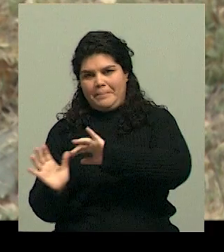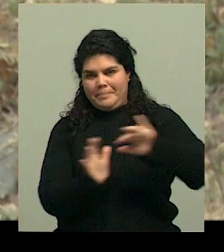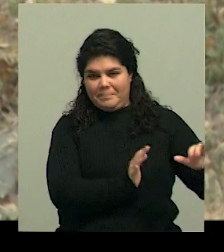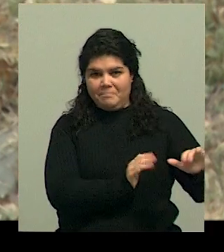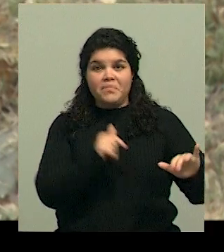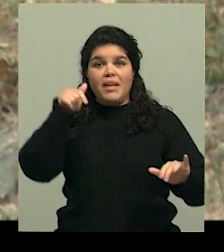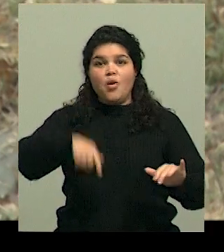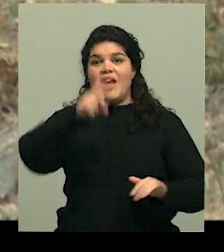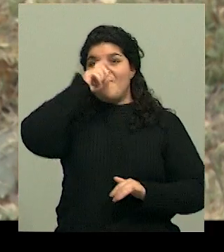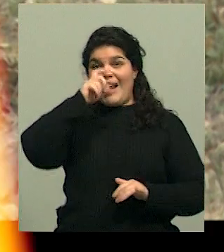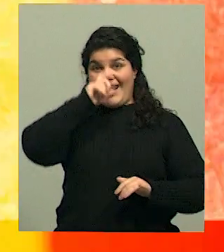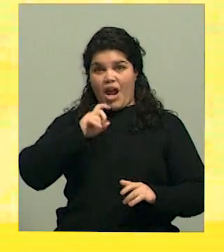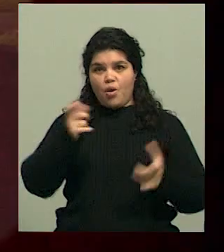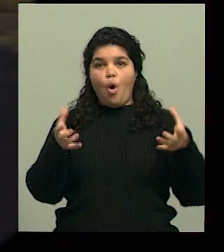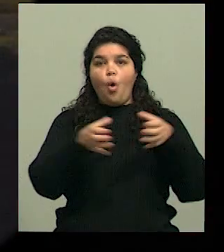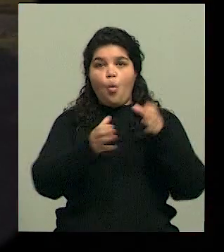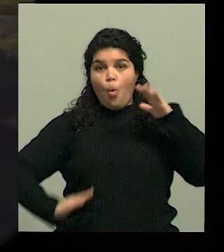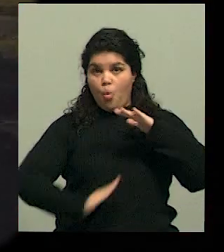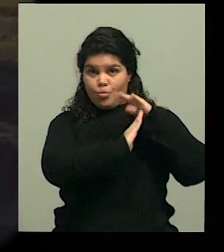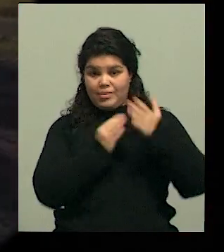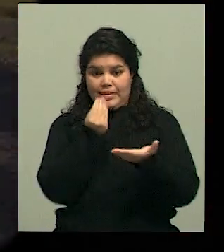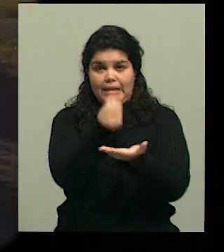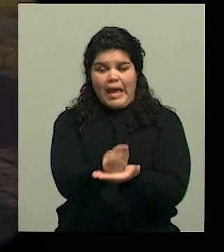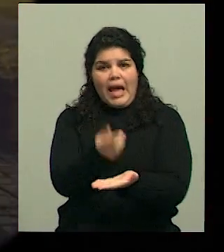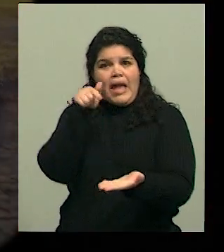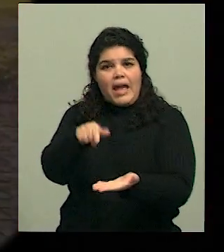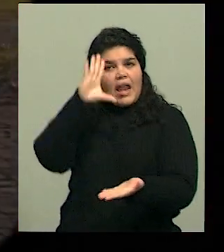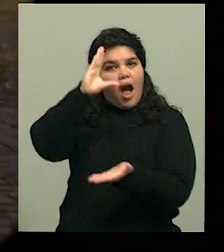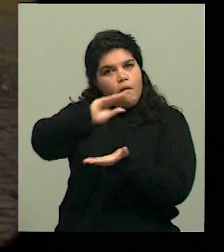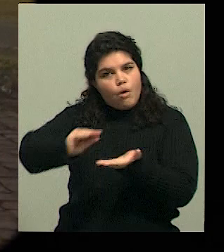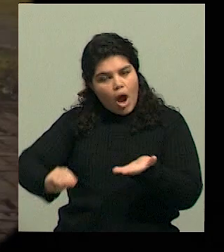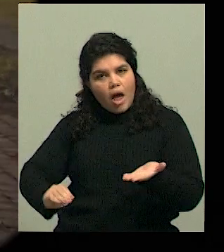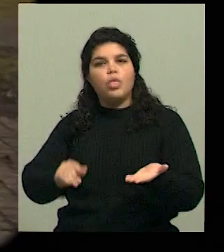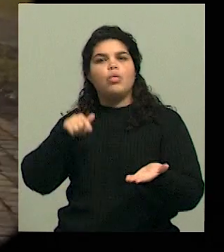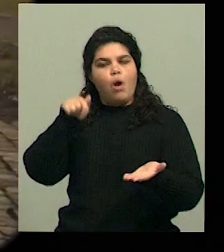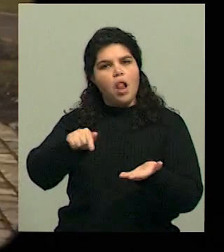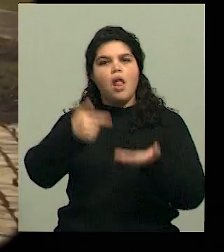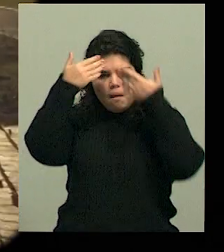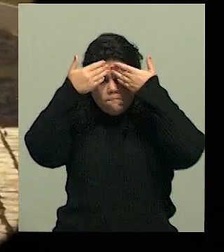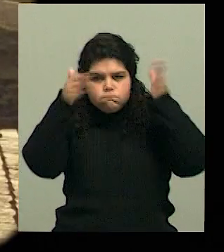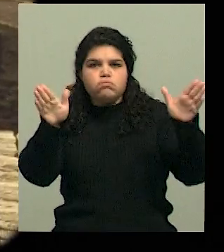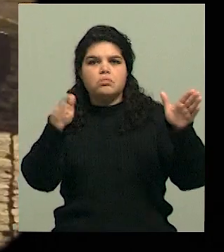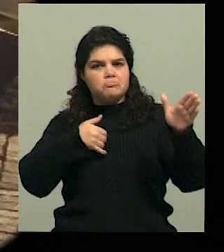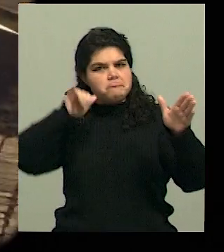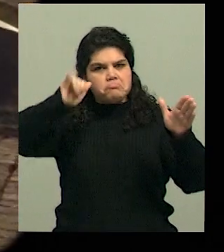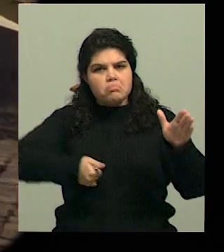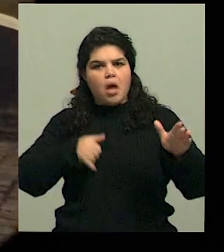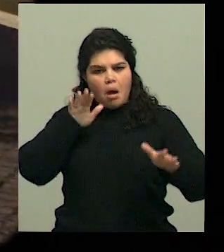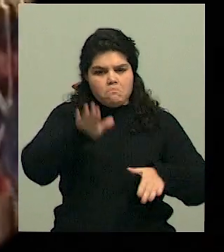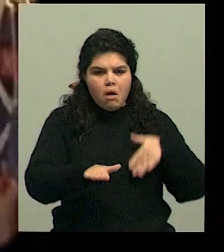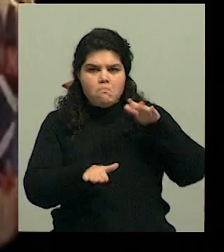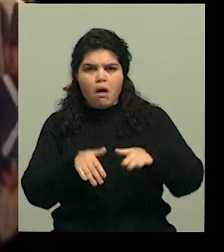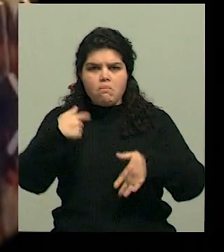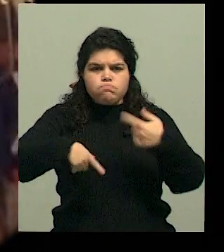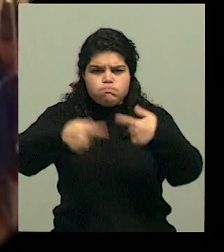Belgrano, abogado, un hombre que tenía una mirada muy larga, muy como que siempre estaba mirando al futuro, iba un paso